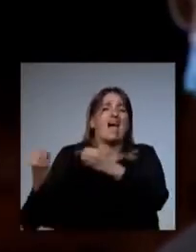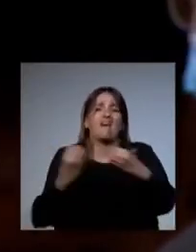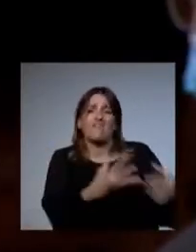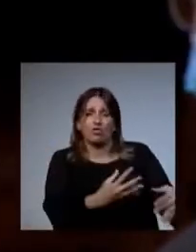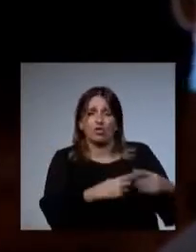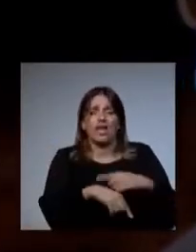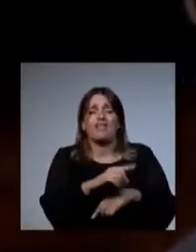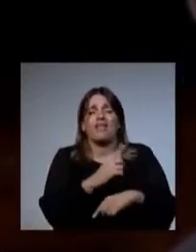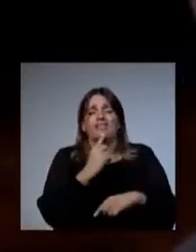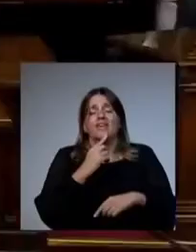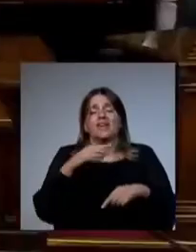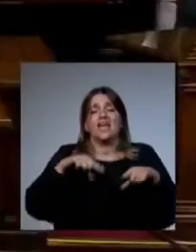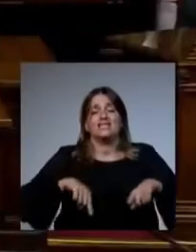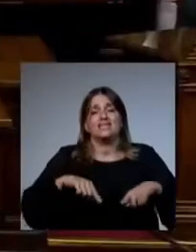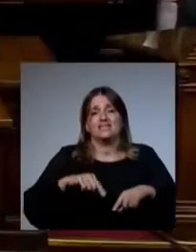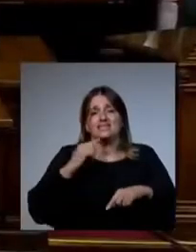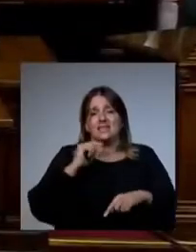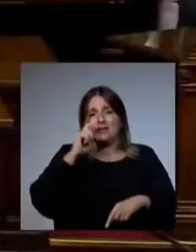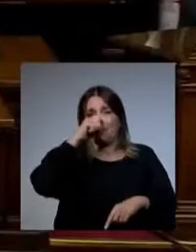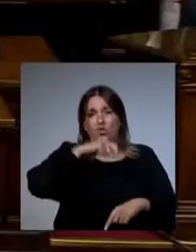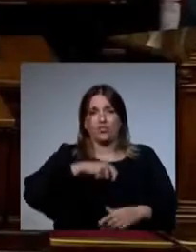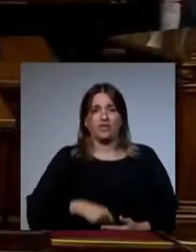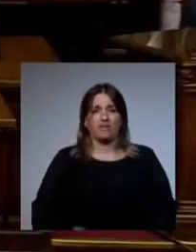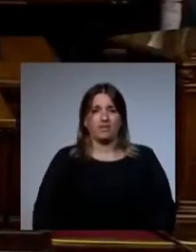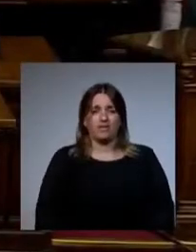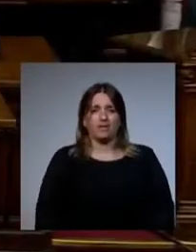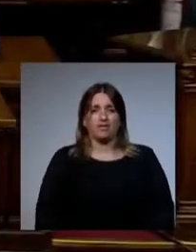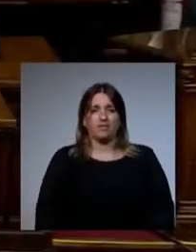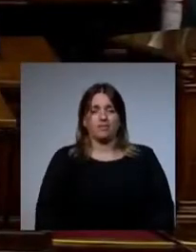la Intendencia de Montevideo.